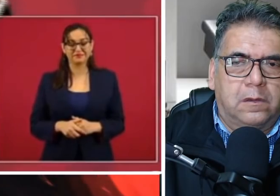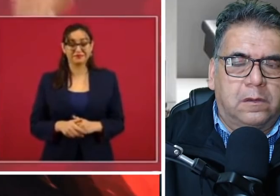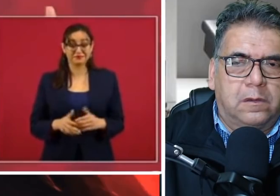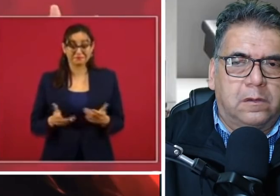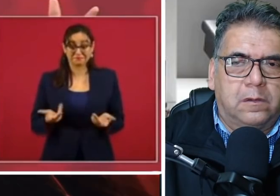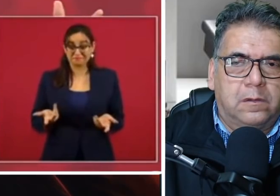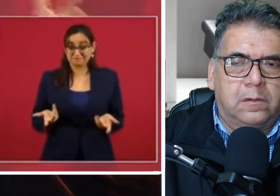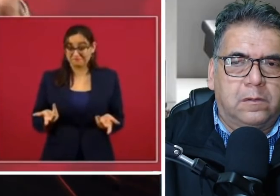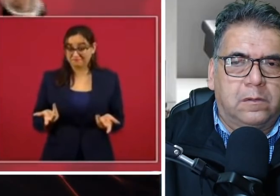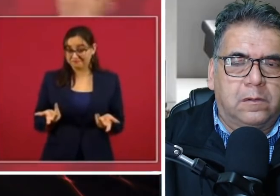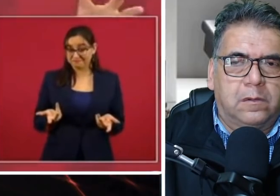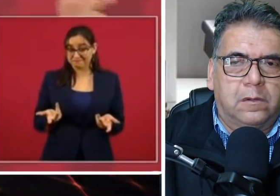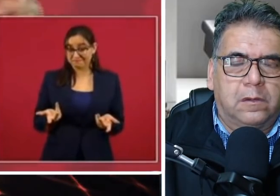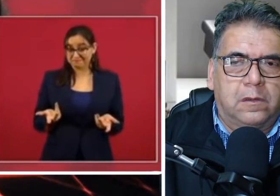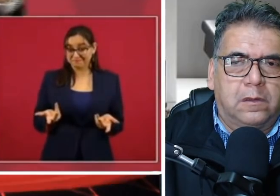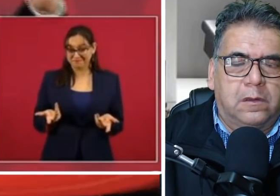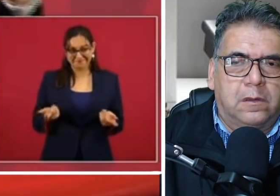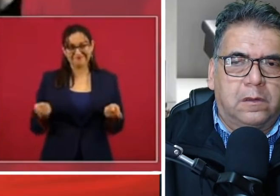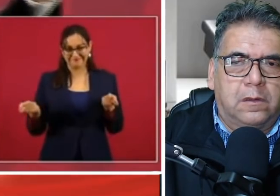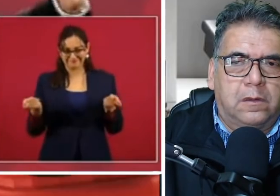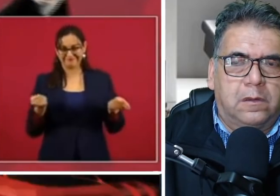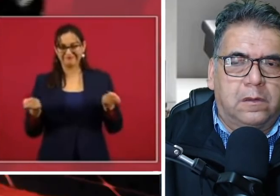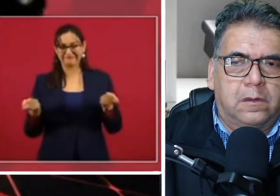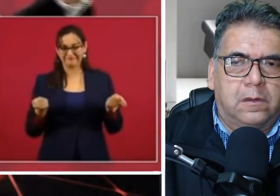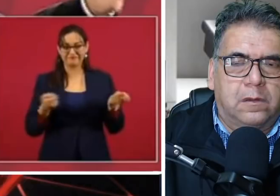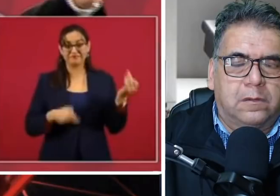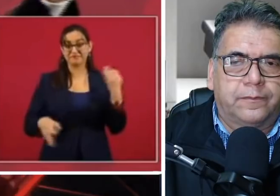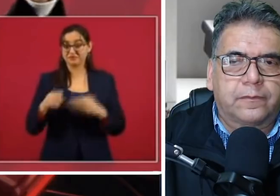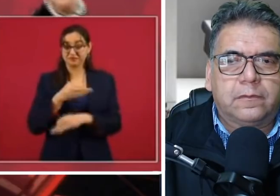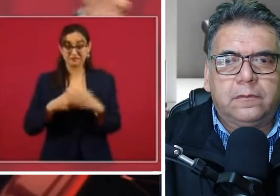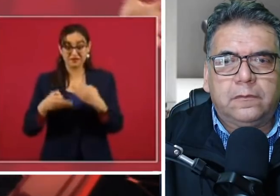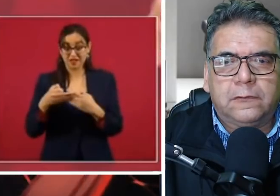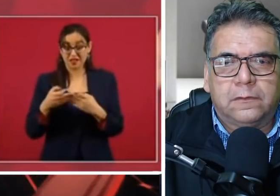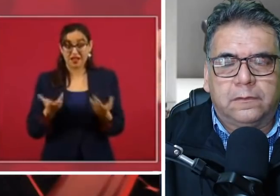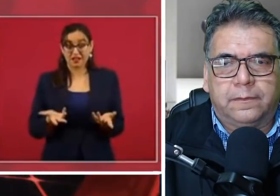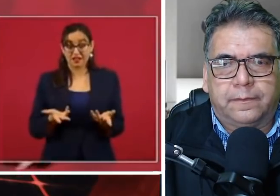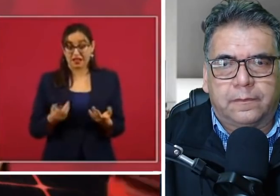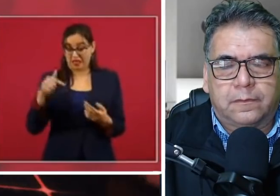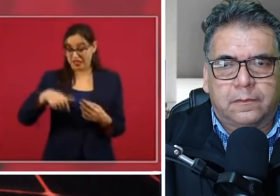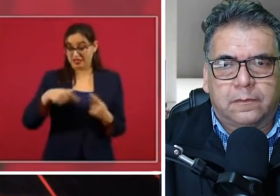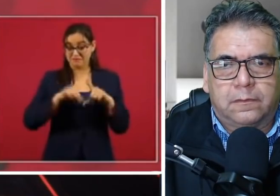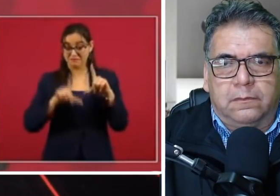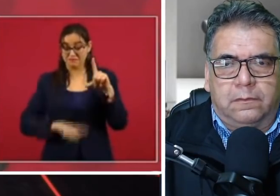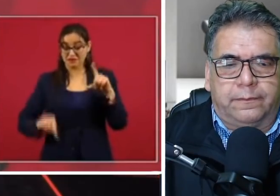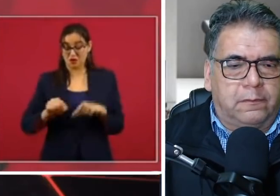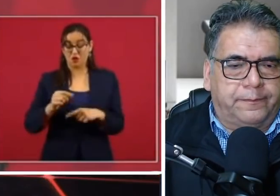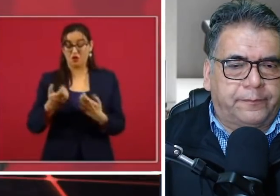Entonces se apoderaron. Ahora esa empresa tiene pues muchas plantas,